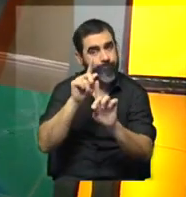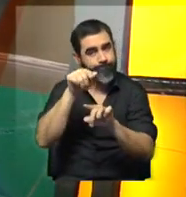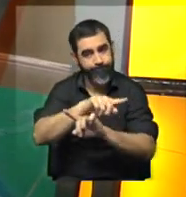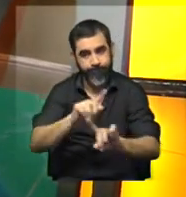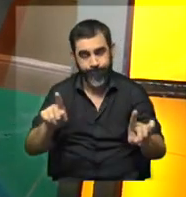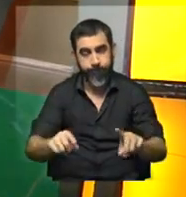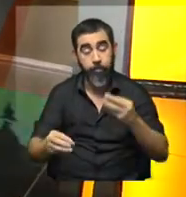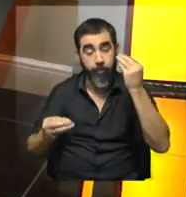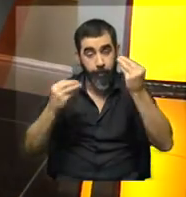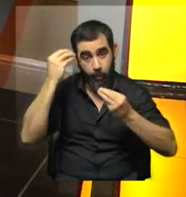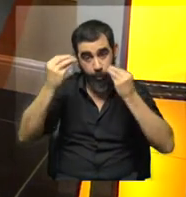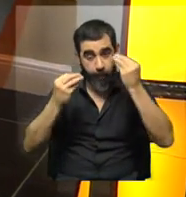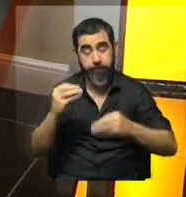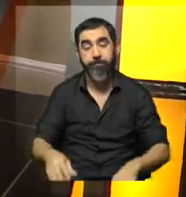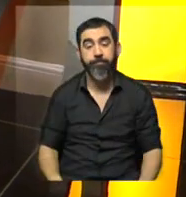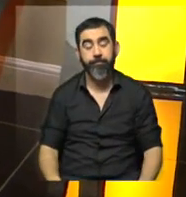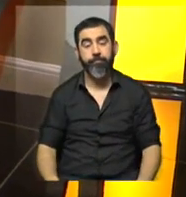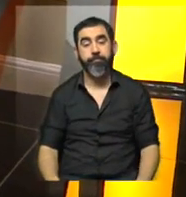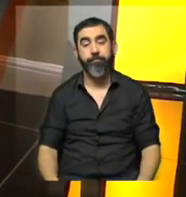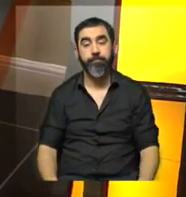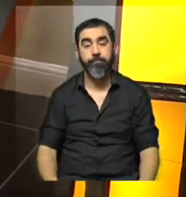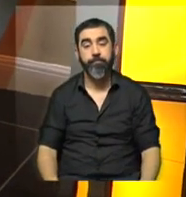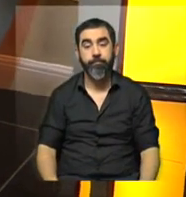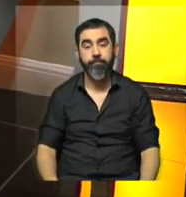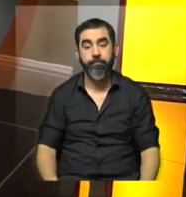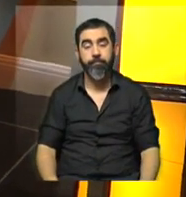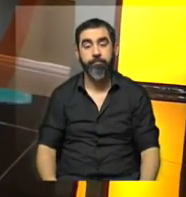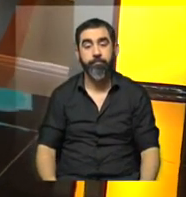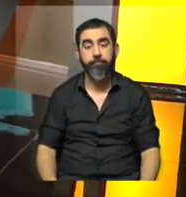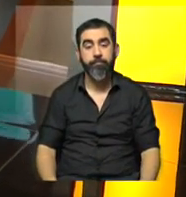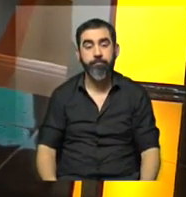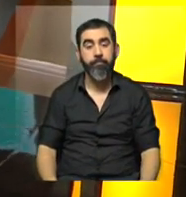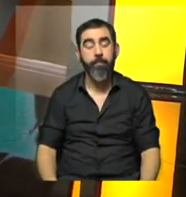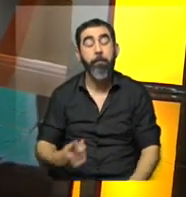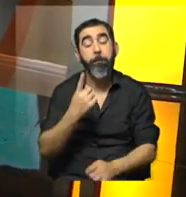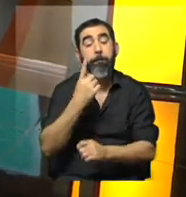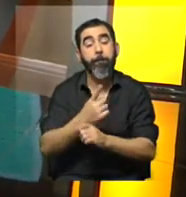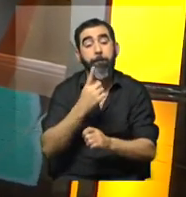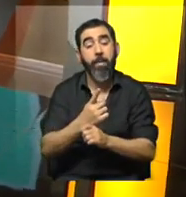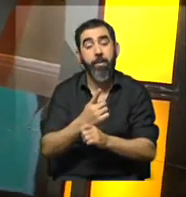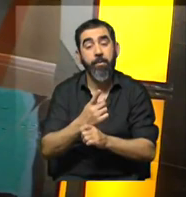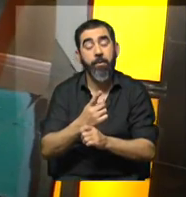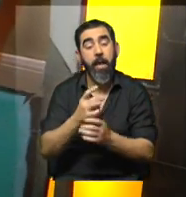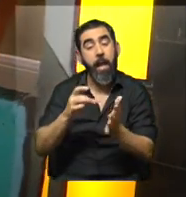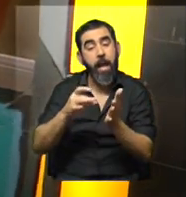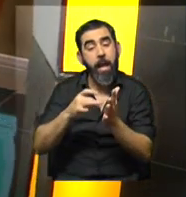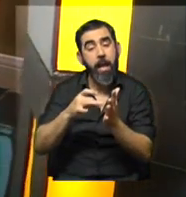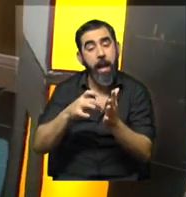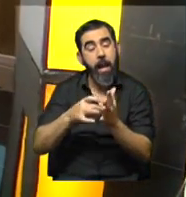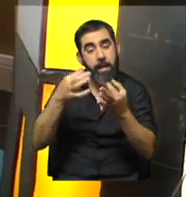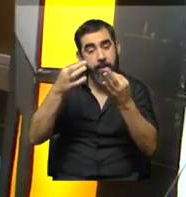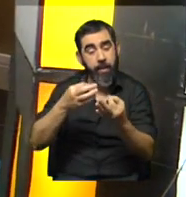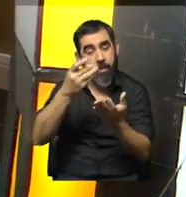o que nos preocupa, ¿no? Bueno, sí, hubo cosas como, lo primero fue esa calidad de datos que claro. obtuvimos,